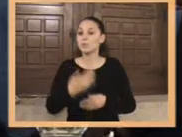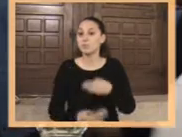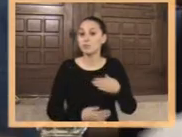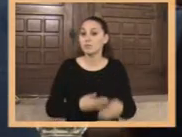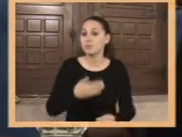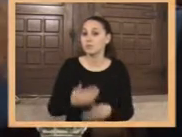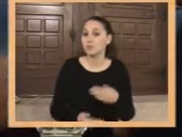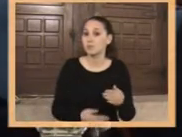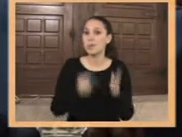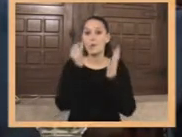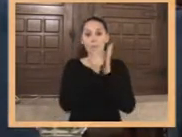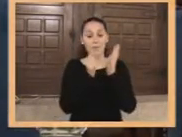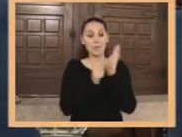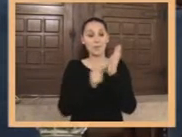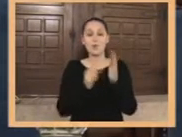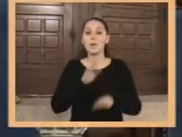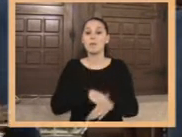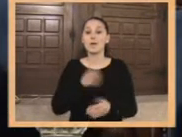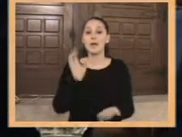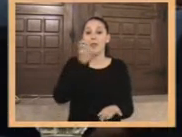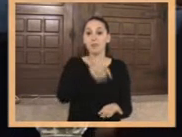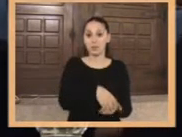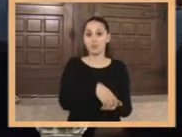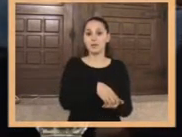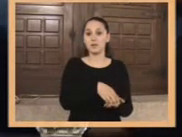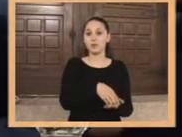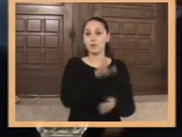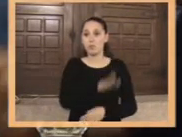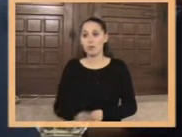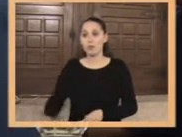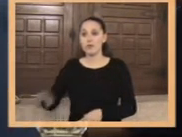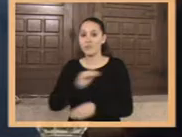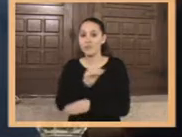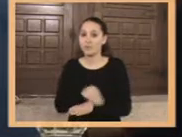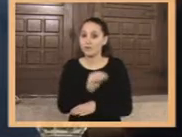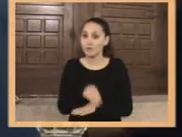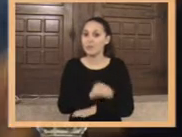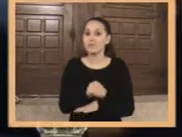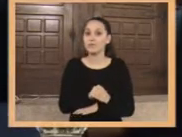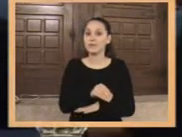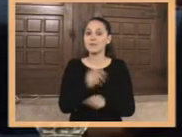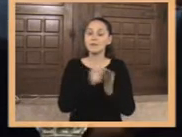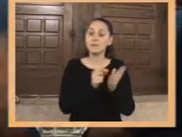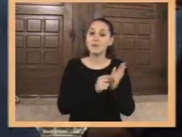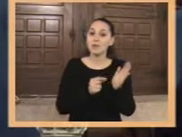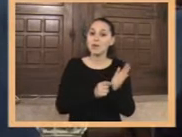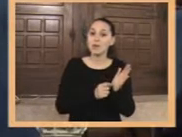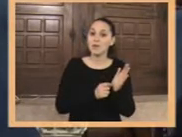centros infantiles son cada vez más estrictas. Y para mí lo primero, la seguridad de los niños. Lo